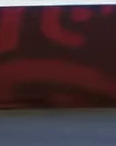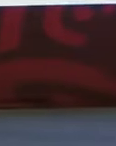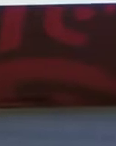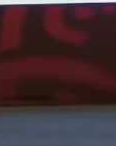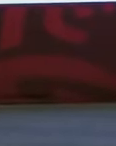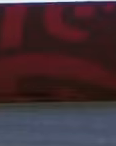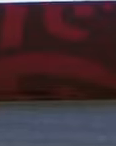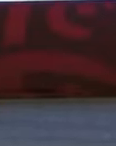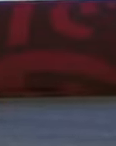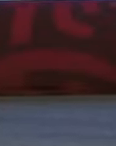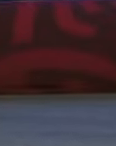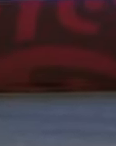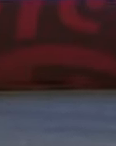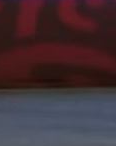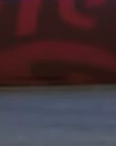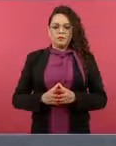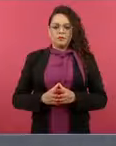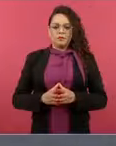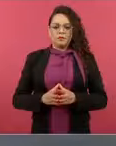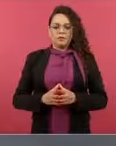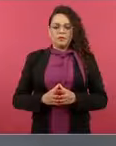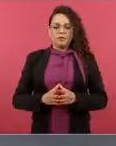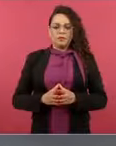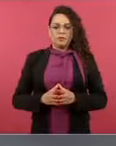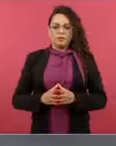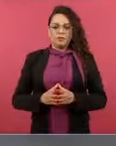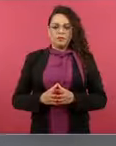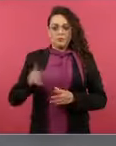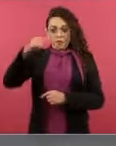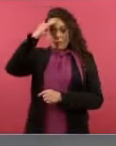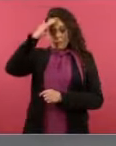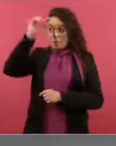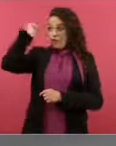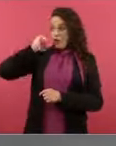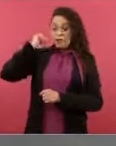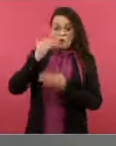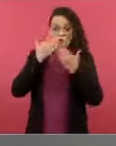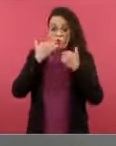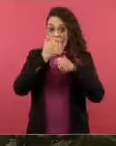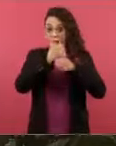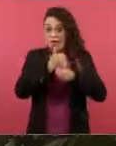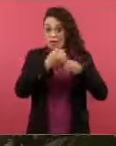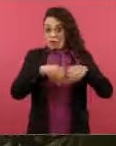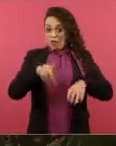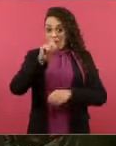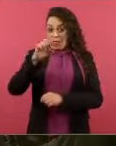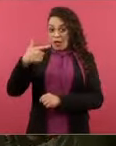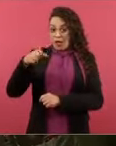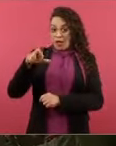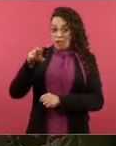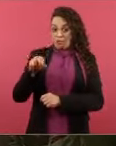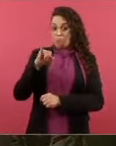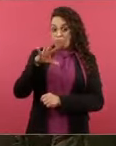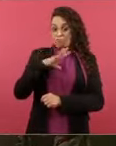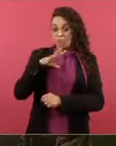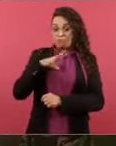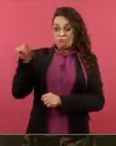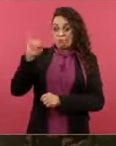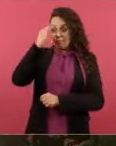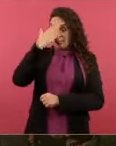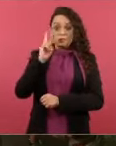para que aquello de que si no había violencia de género, ¿verdad? Pasamos a la siguiente. Los grabados